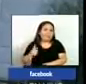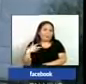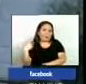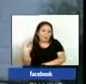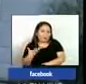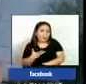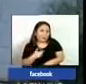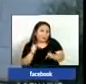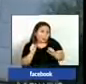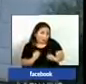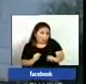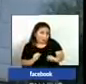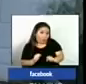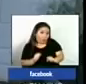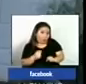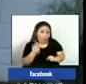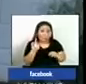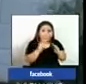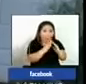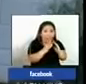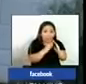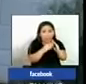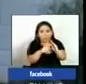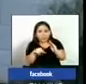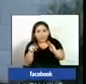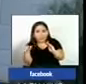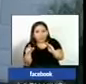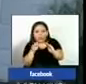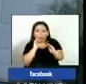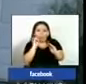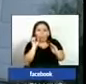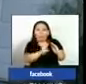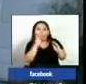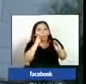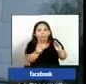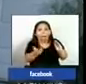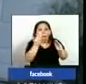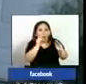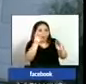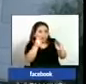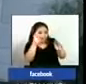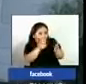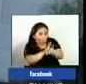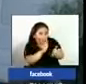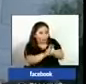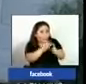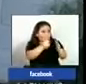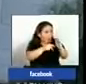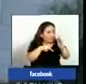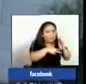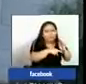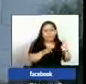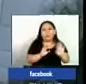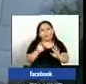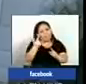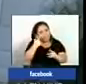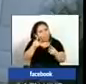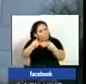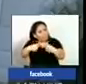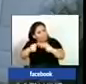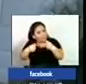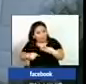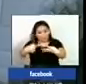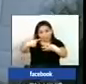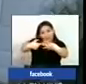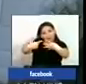hacer nosotros es que si le pedimos a la gente que no salga no le vamos a ir a desconectar porque no pagó un mes de agua. Entonces vamos a buscar las herramientas legales